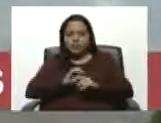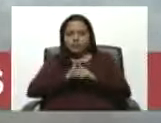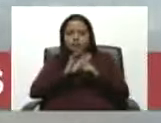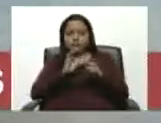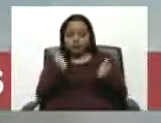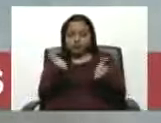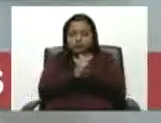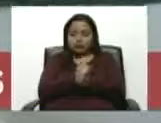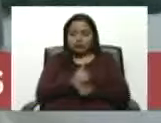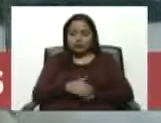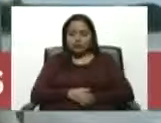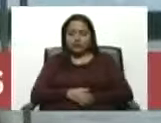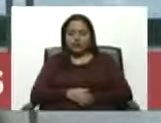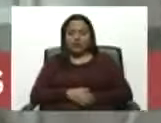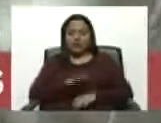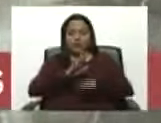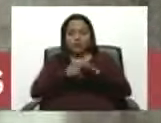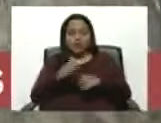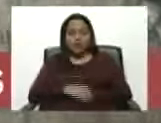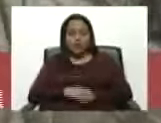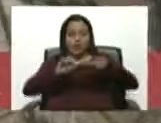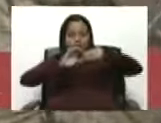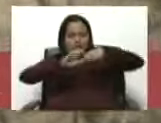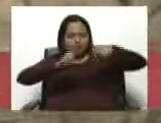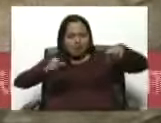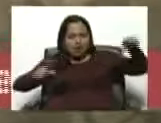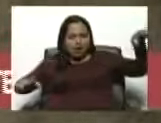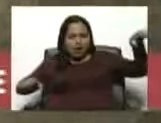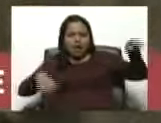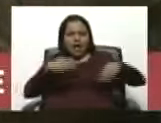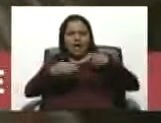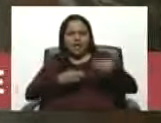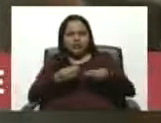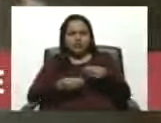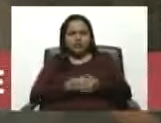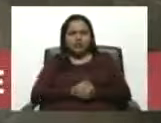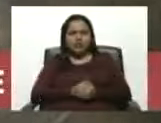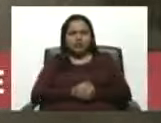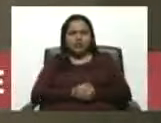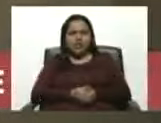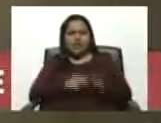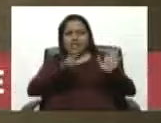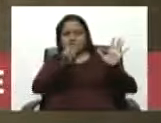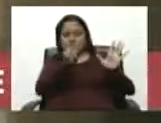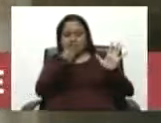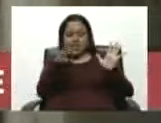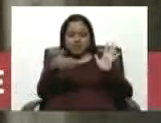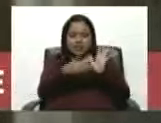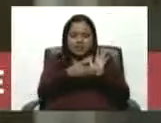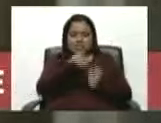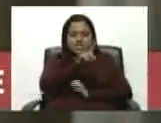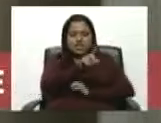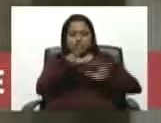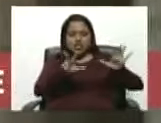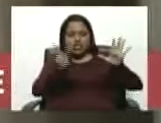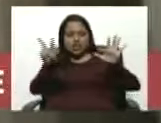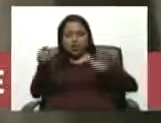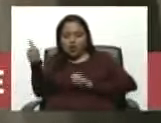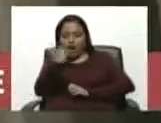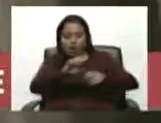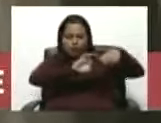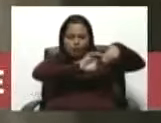porque los alambres que conforman la guaya, que son 7.182 alambres por cada guaya